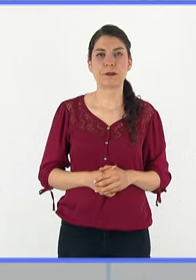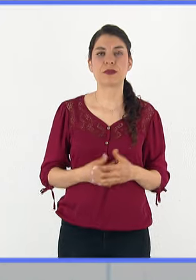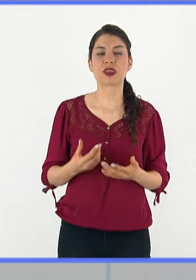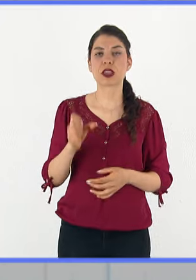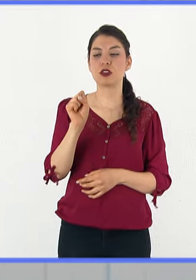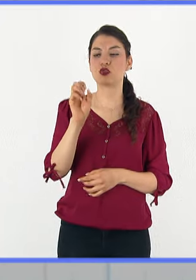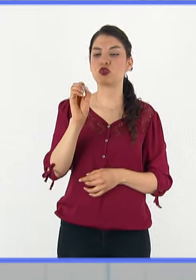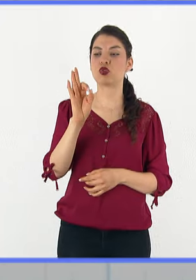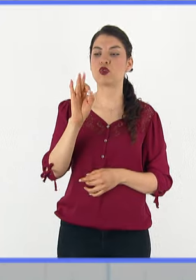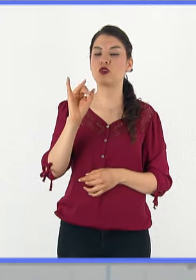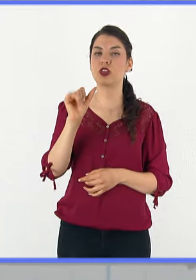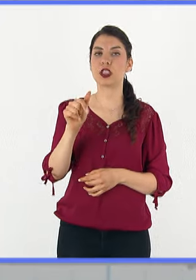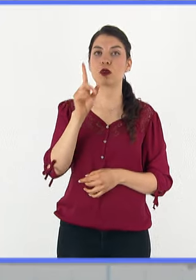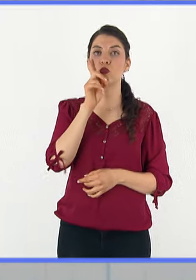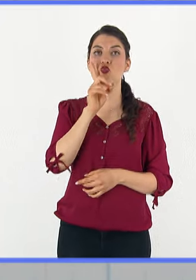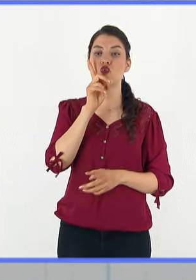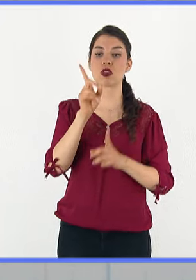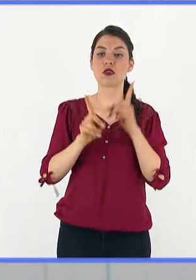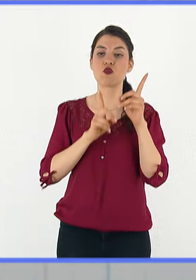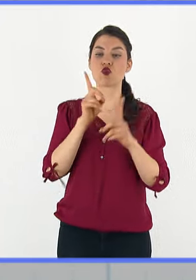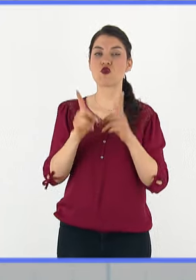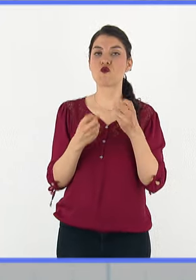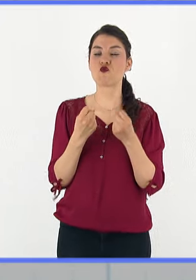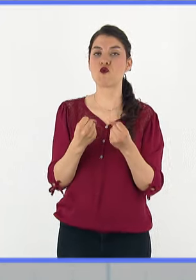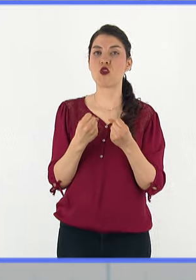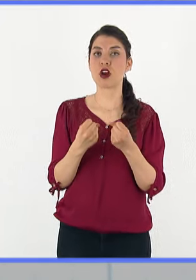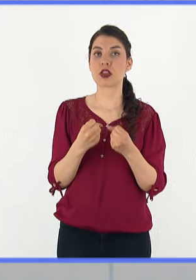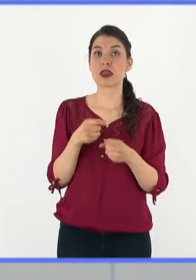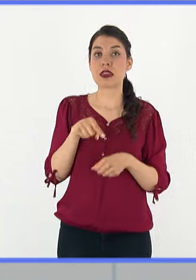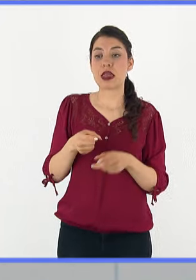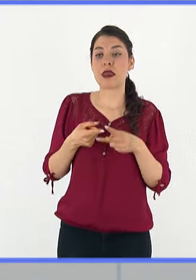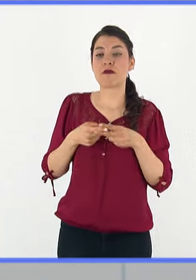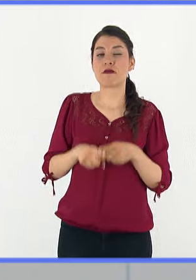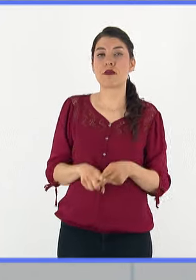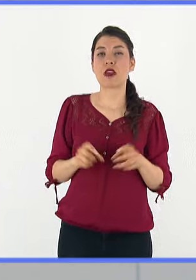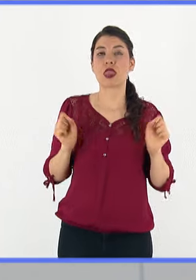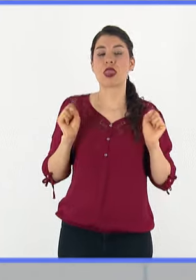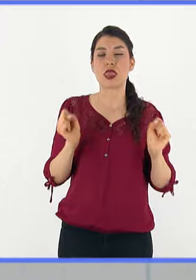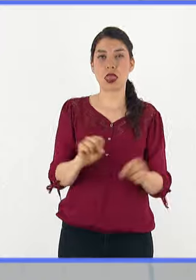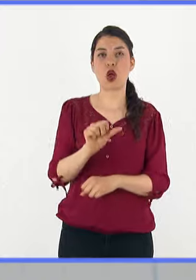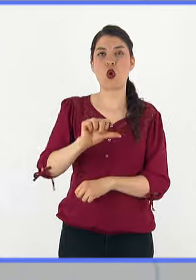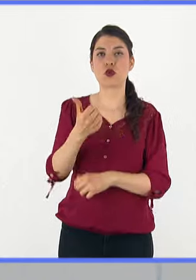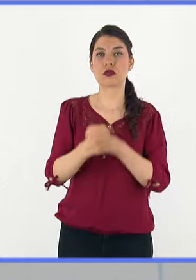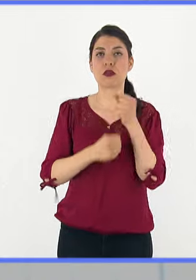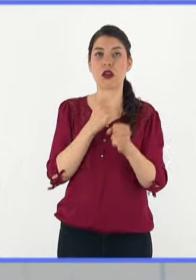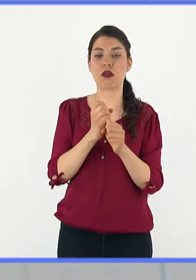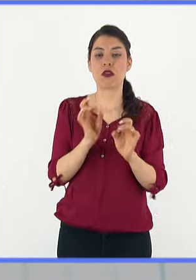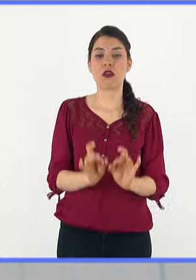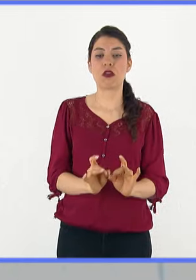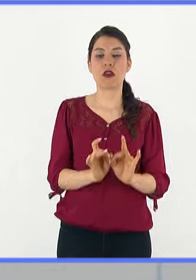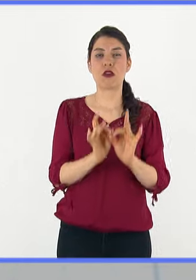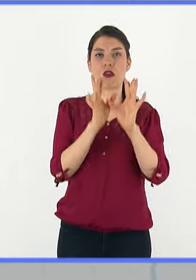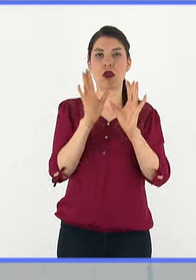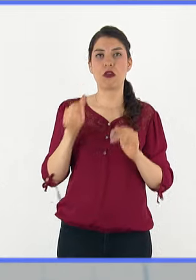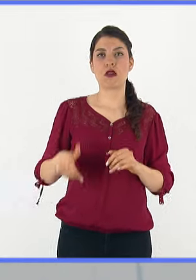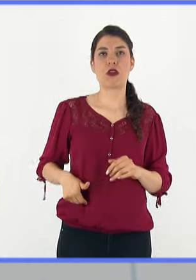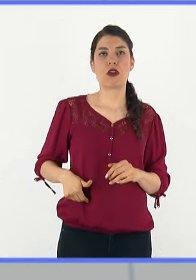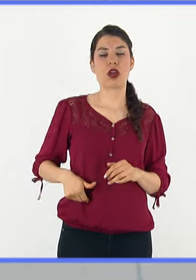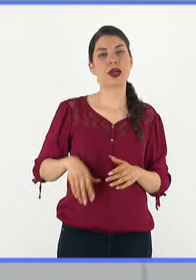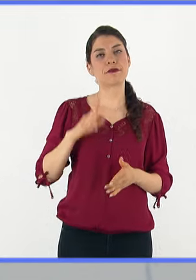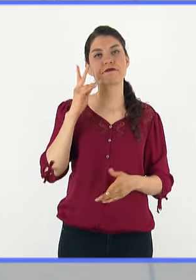Sofía es deportista de alto rendimiento practica triatlón desde los 11 años por una lesión tuvo que detener sus